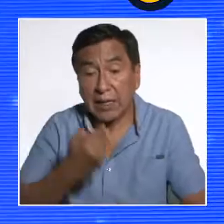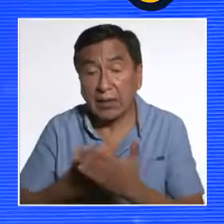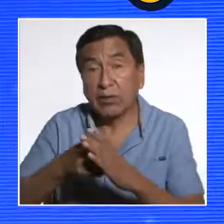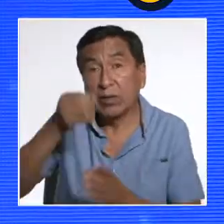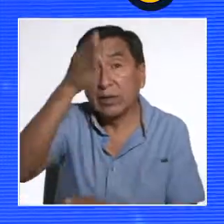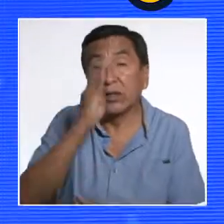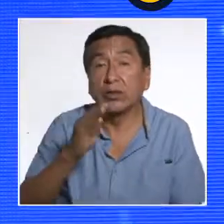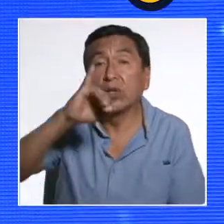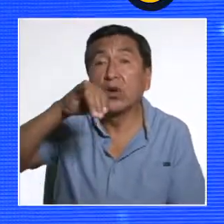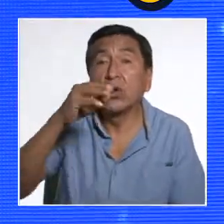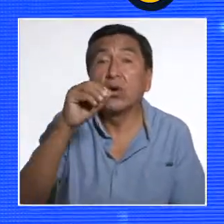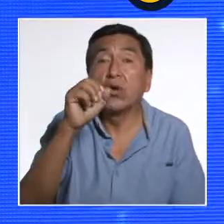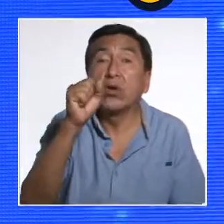José,